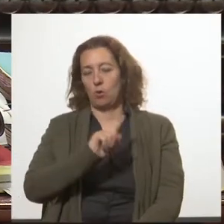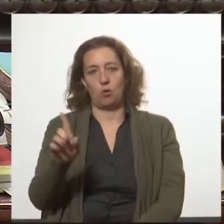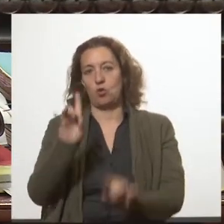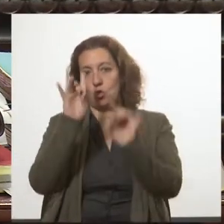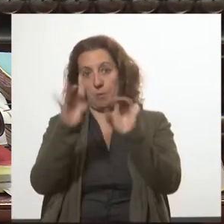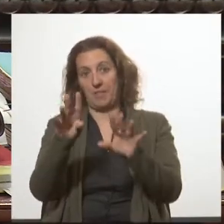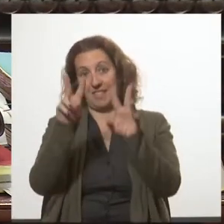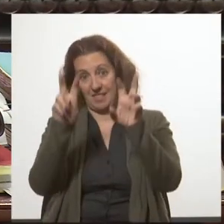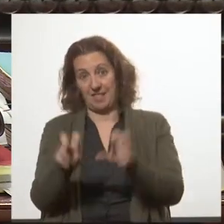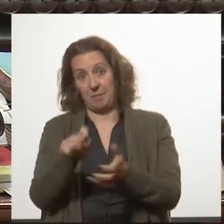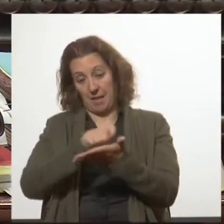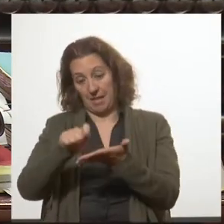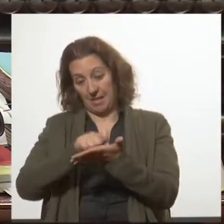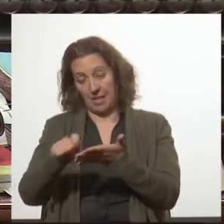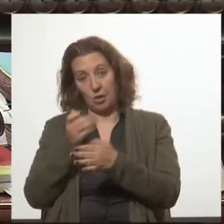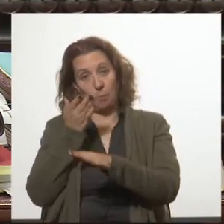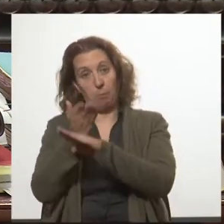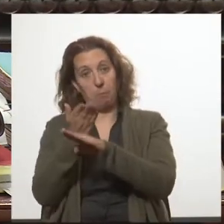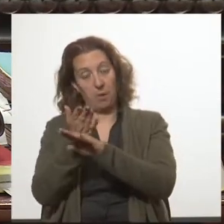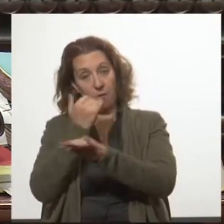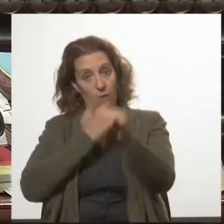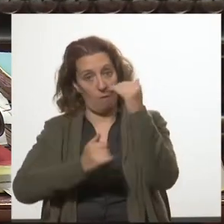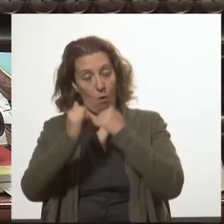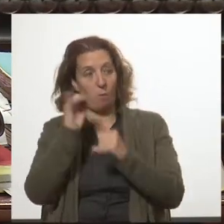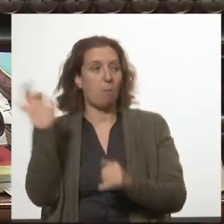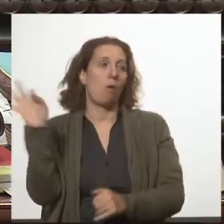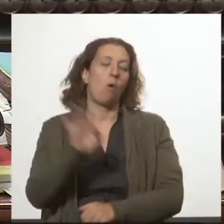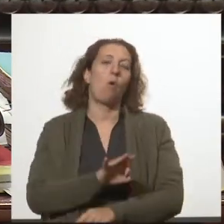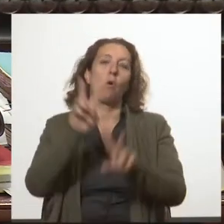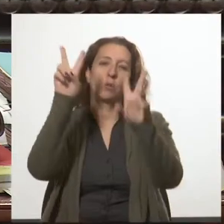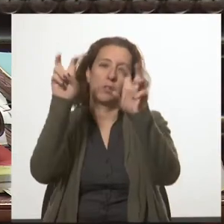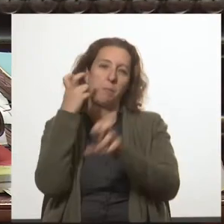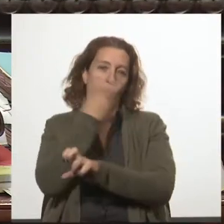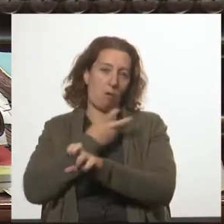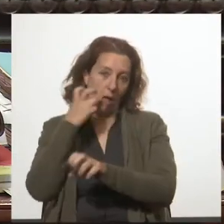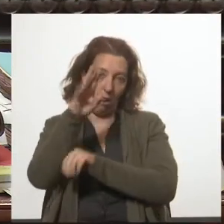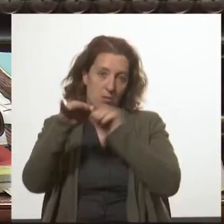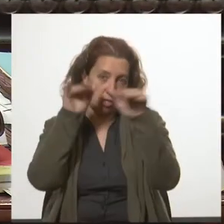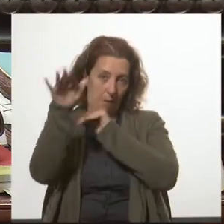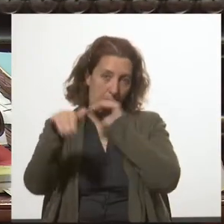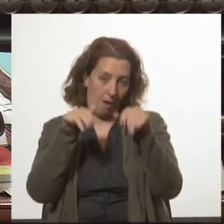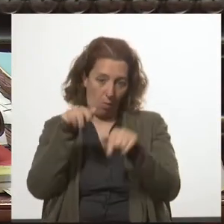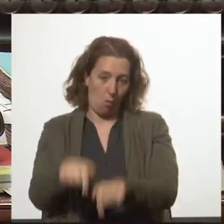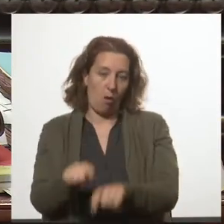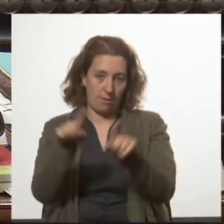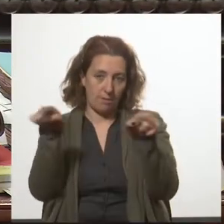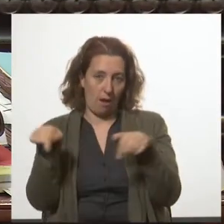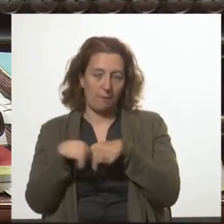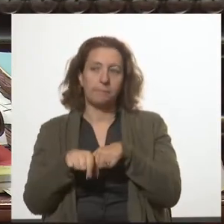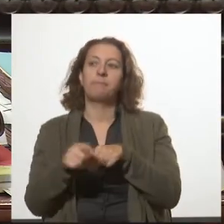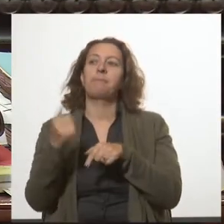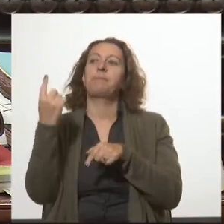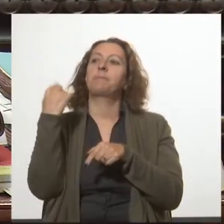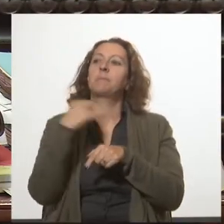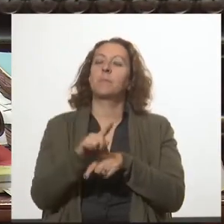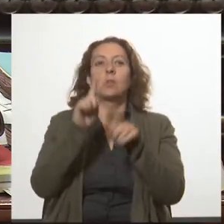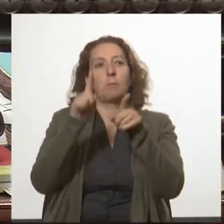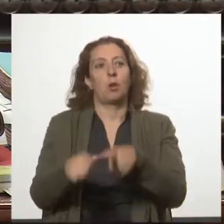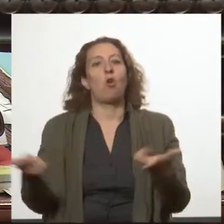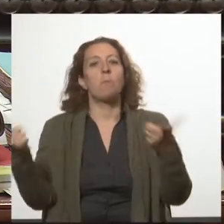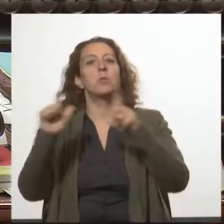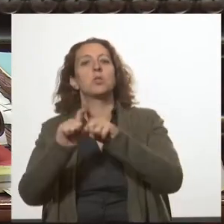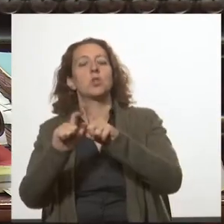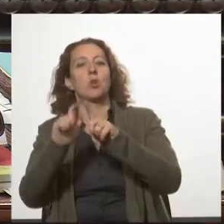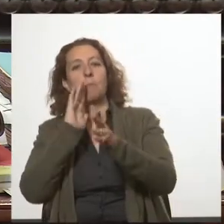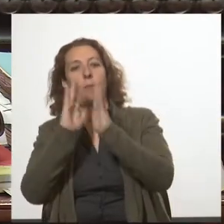escrita que es el pedido de informes o la cuestión oral que es este llamado a sala sino también la constitución de comisiones parlamentarias de